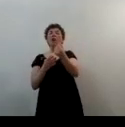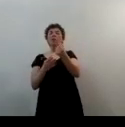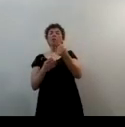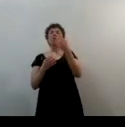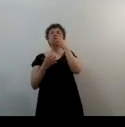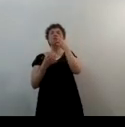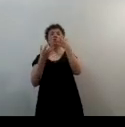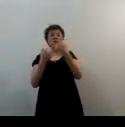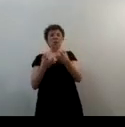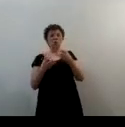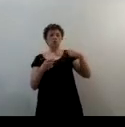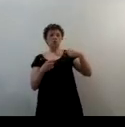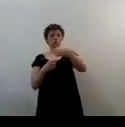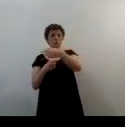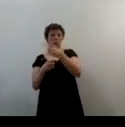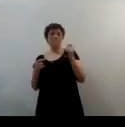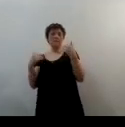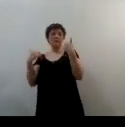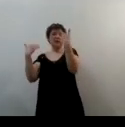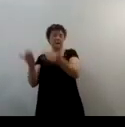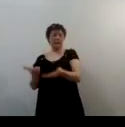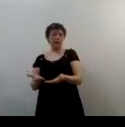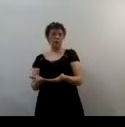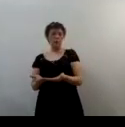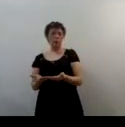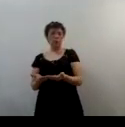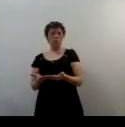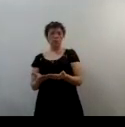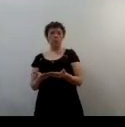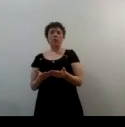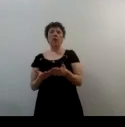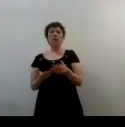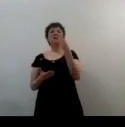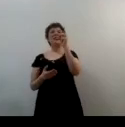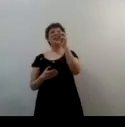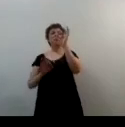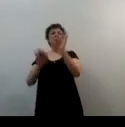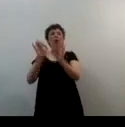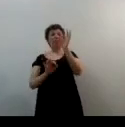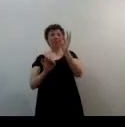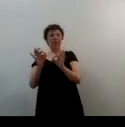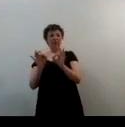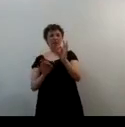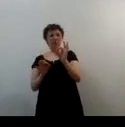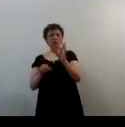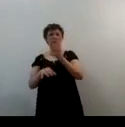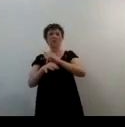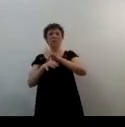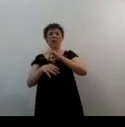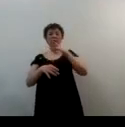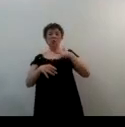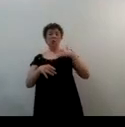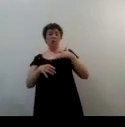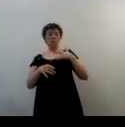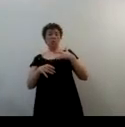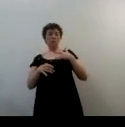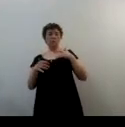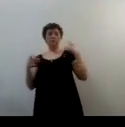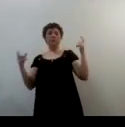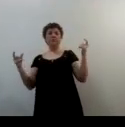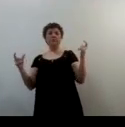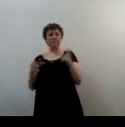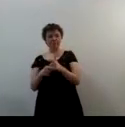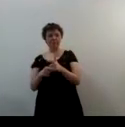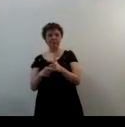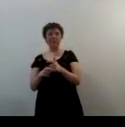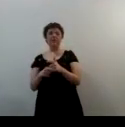esos frutos secos que estaban bien. pero se reduce un 30% las enfermedades cardiovasculares o los accidentes cardiovasculares